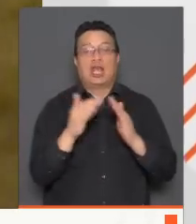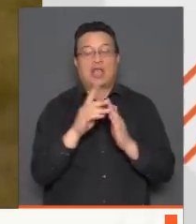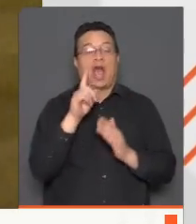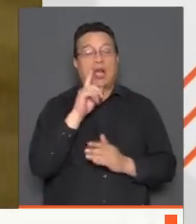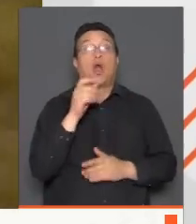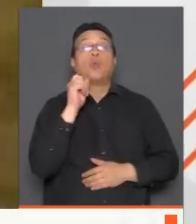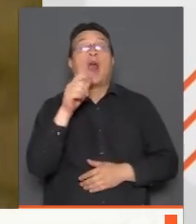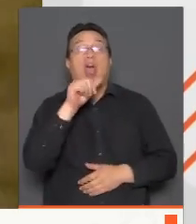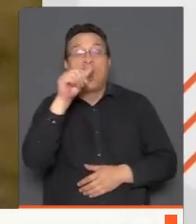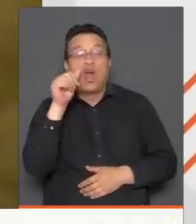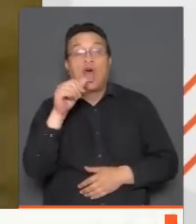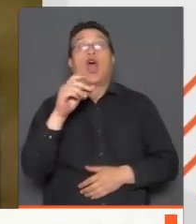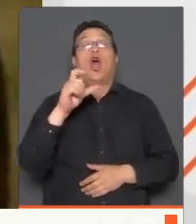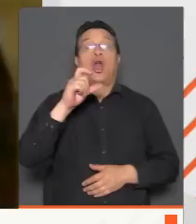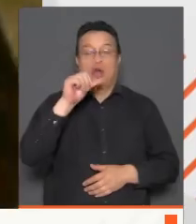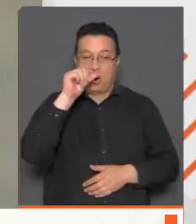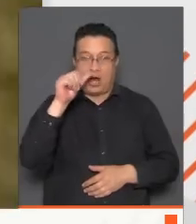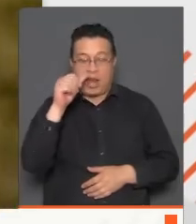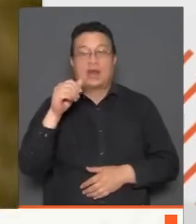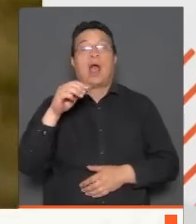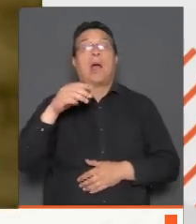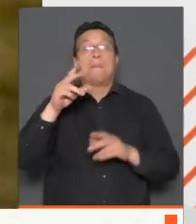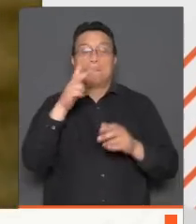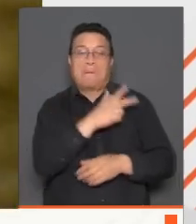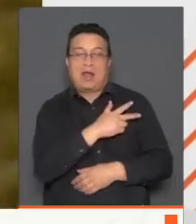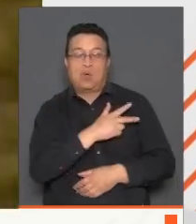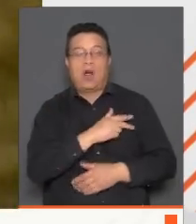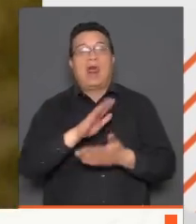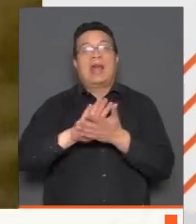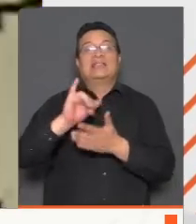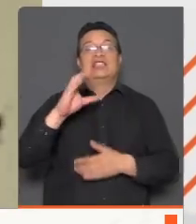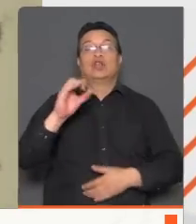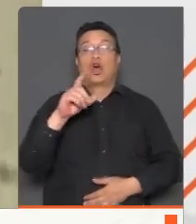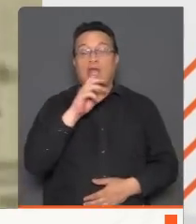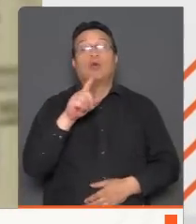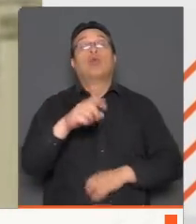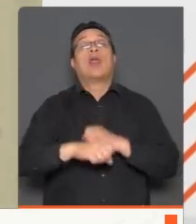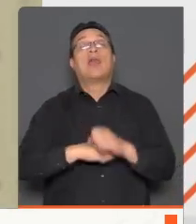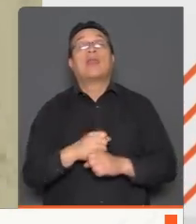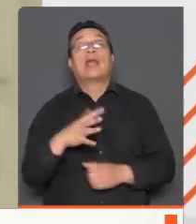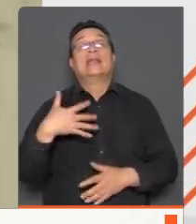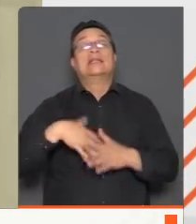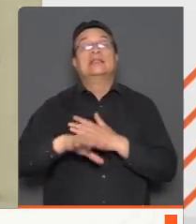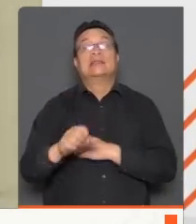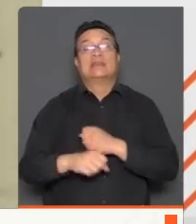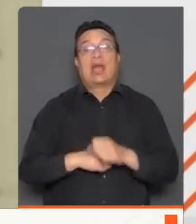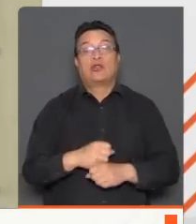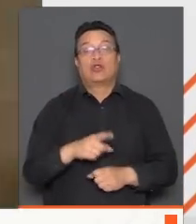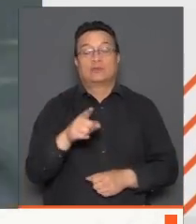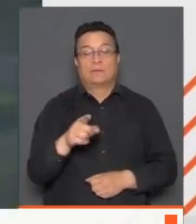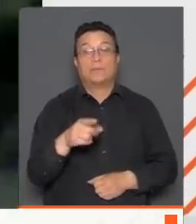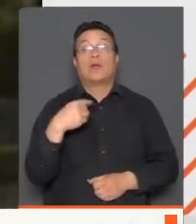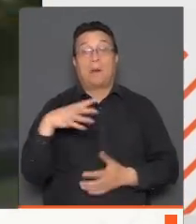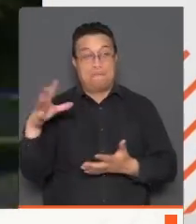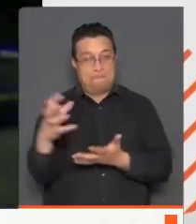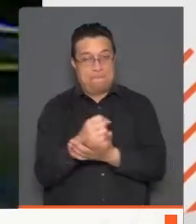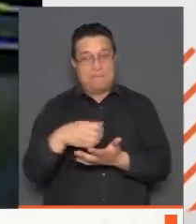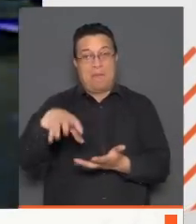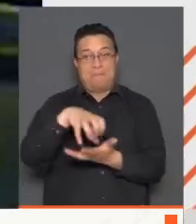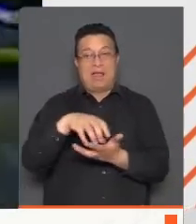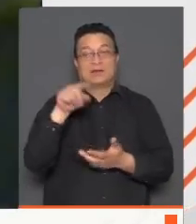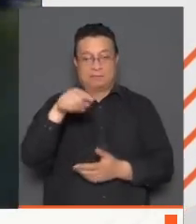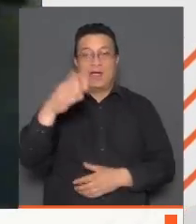droga? Cocaína, marihuana, chicota. ¿Y tú qué edad tienes? 15. Para intentar recuperar esta plaza, se llegó a crear en